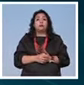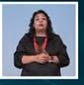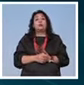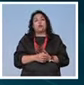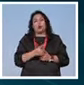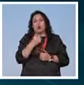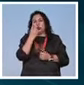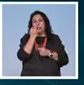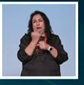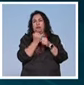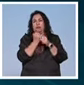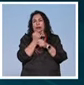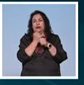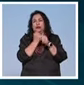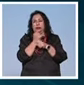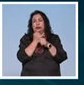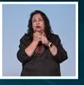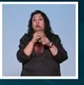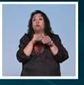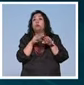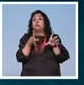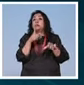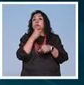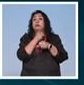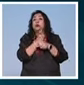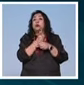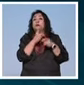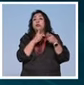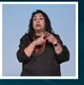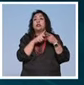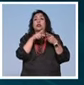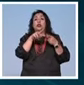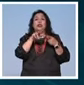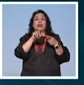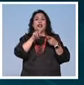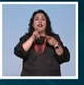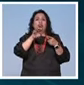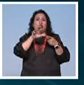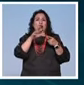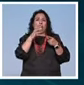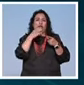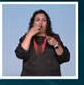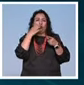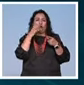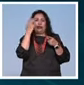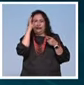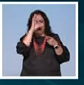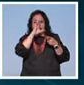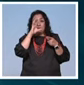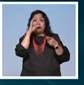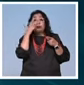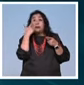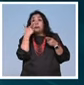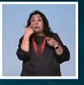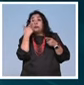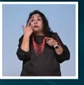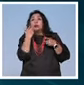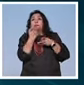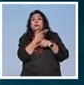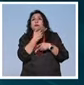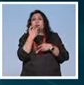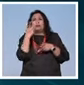Una de las investigaciones, publicada primero en Proceedings of the National Academy of Sciences, midió los efectos que